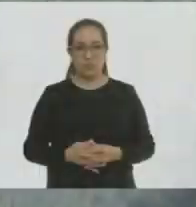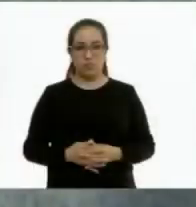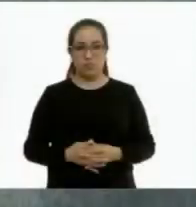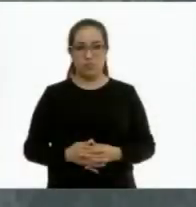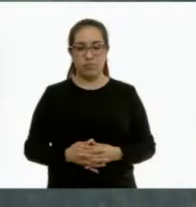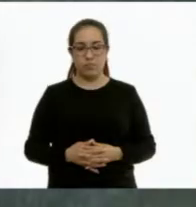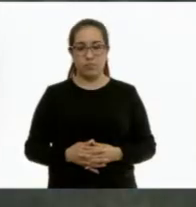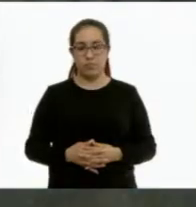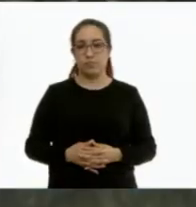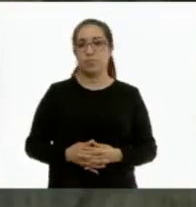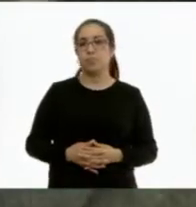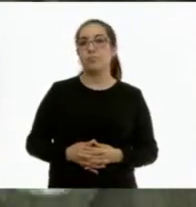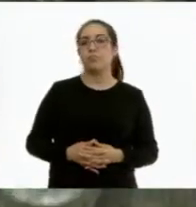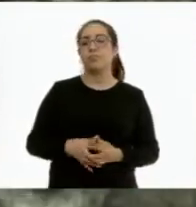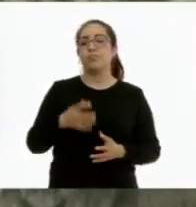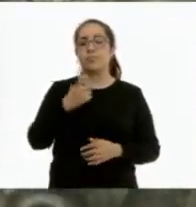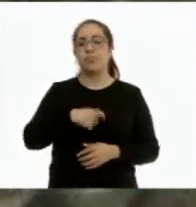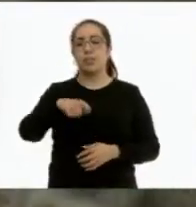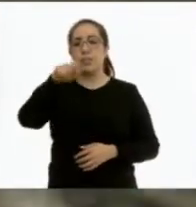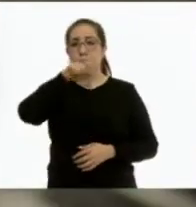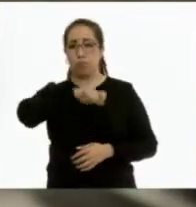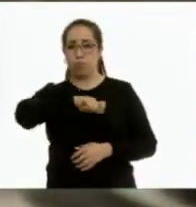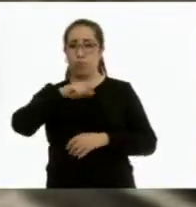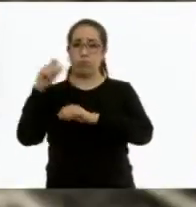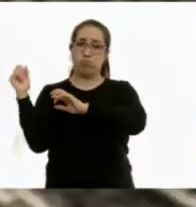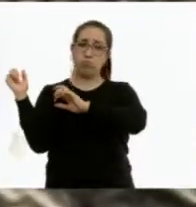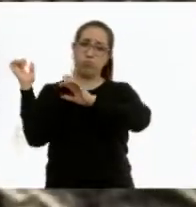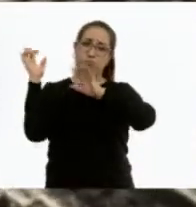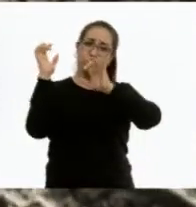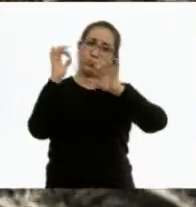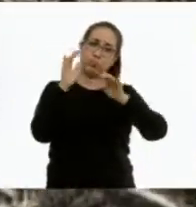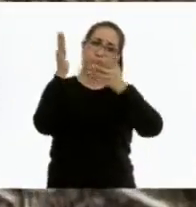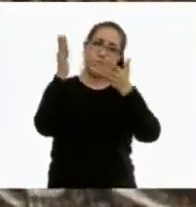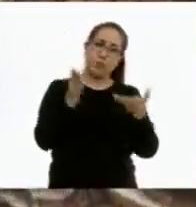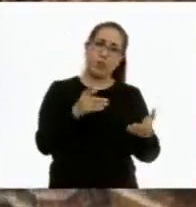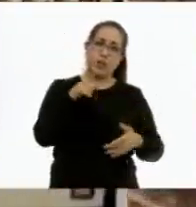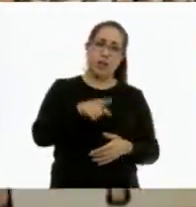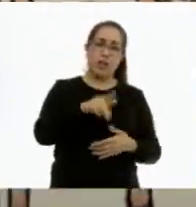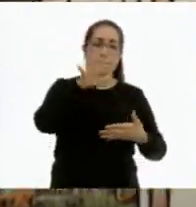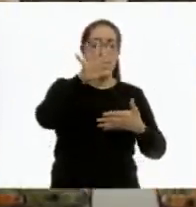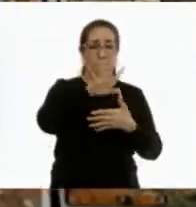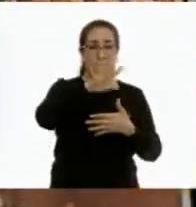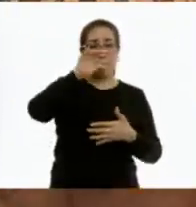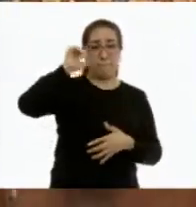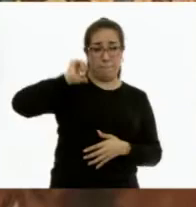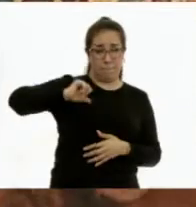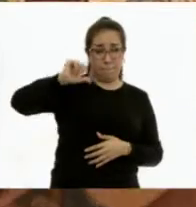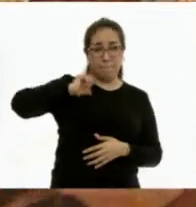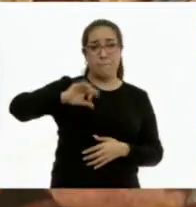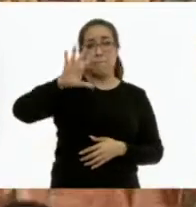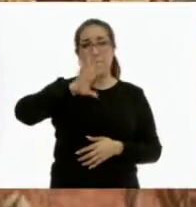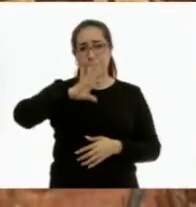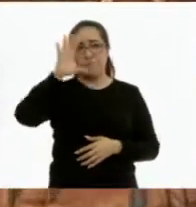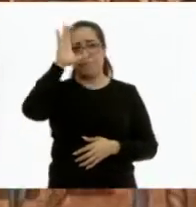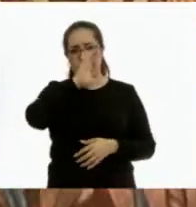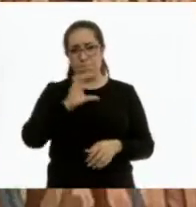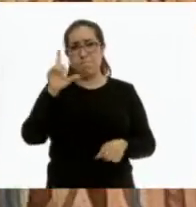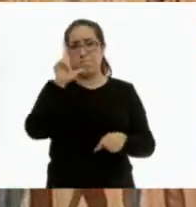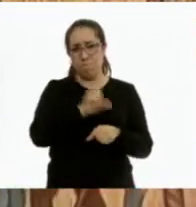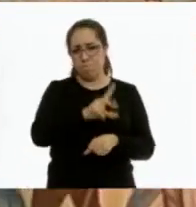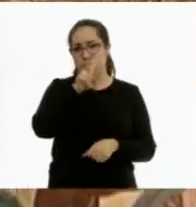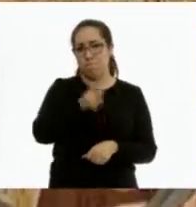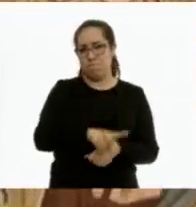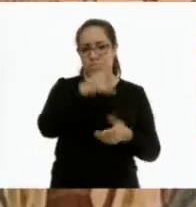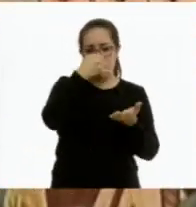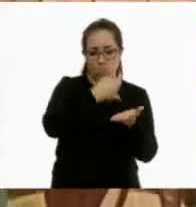Antes de la llegada de los españoles al Nuevo Mundo, florecieron en Mesoamérica civilizaciones que lograron grandes avances en la